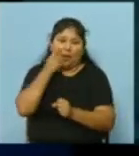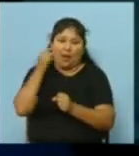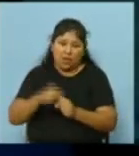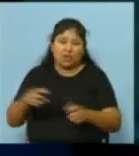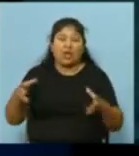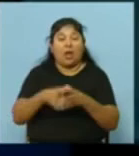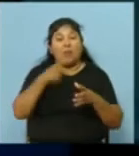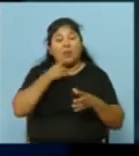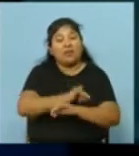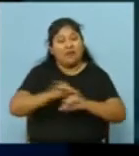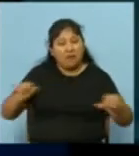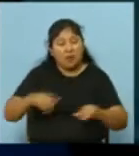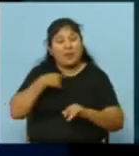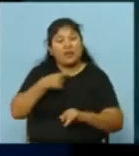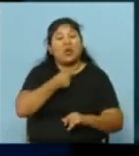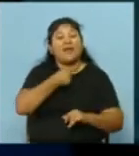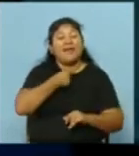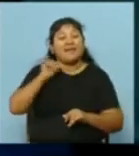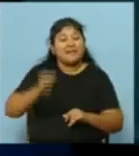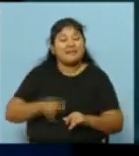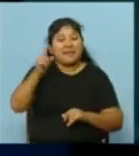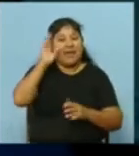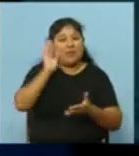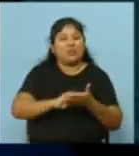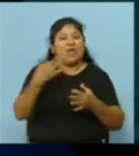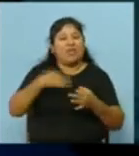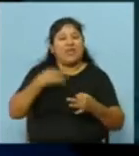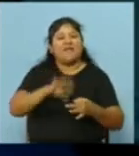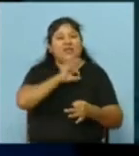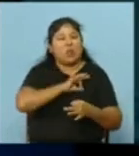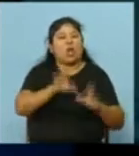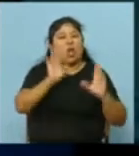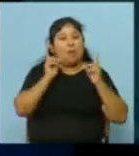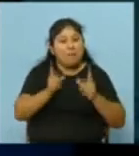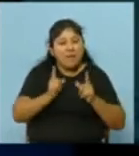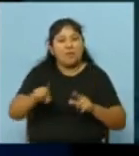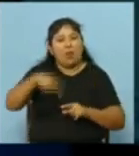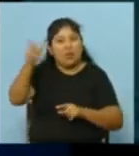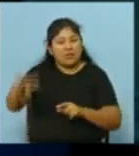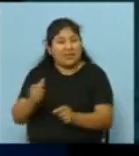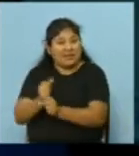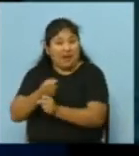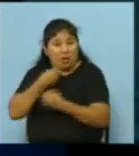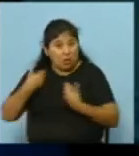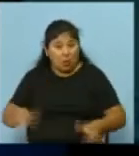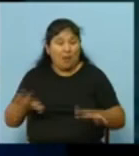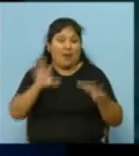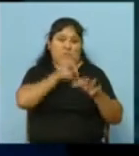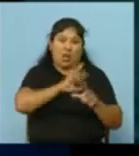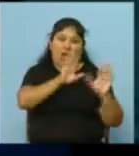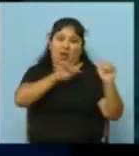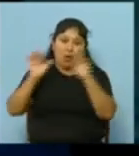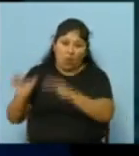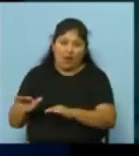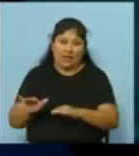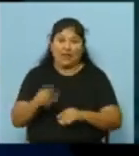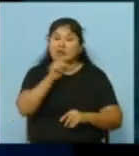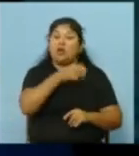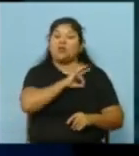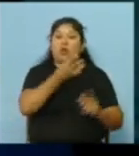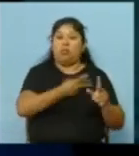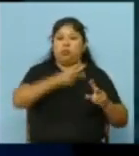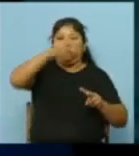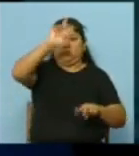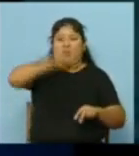diputados tienen que ganar lo mismo que lo que gana un trabajador gino este como actualmente esas cifras siderales es muy